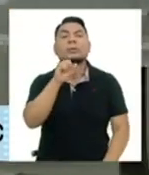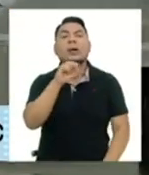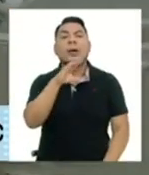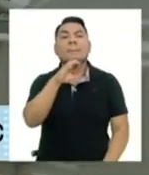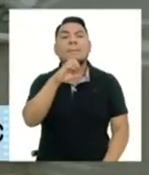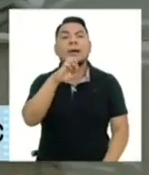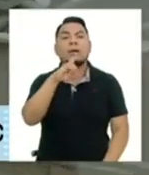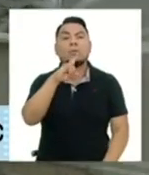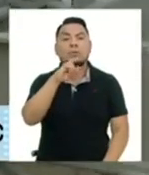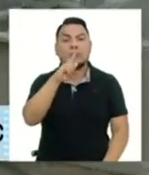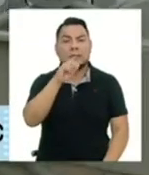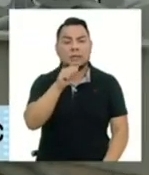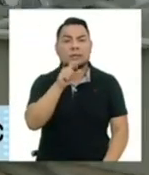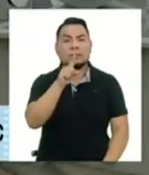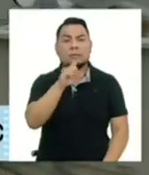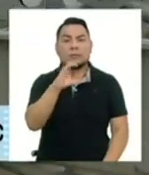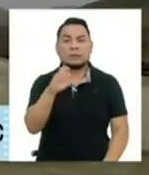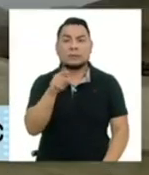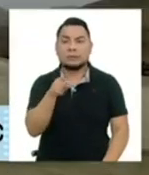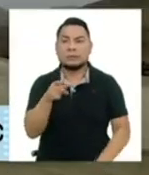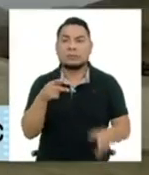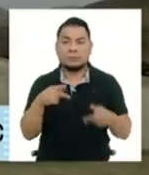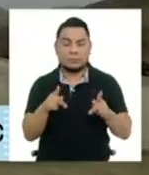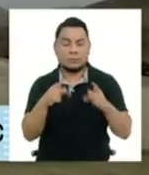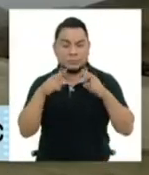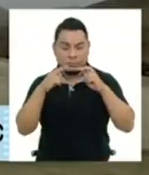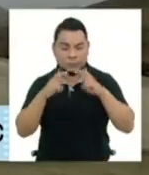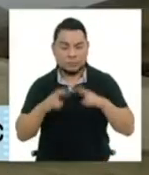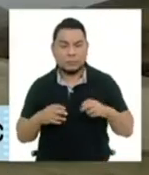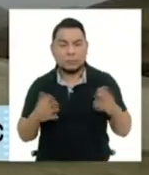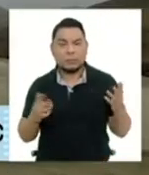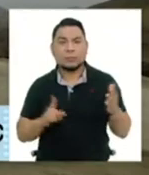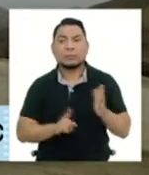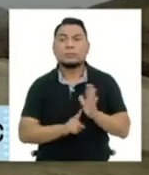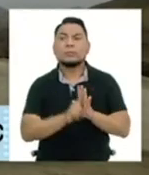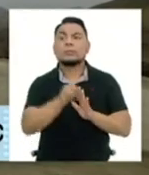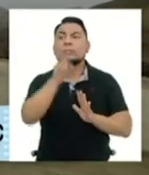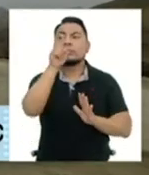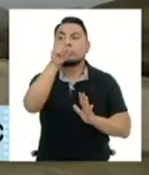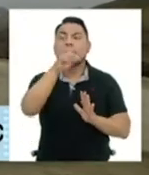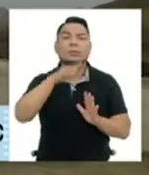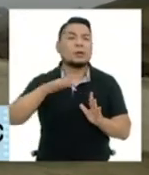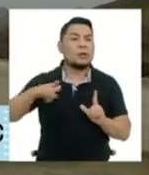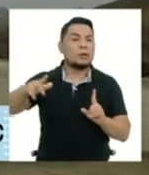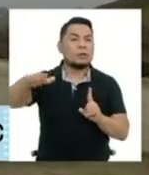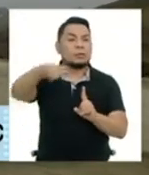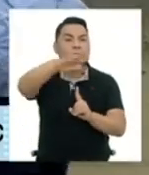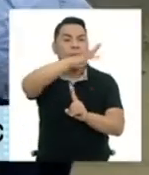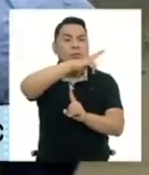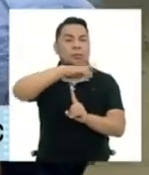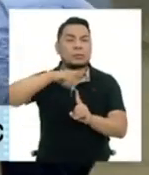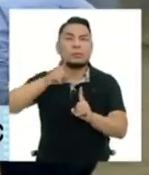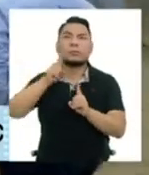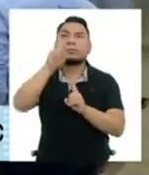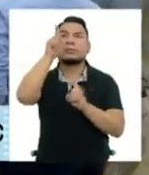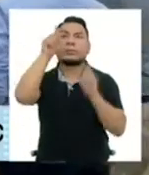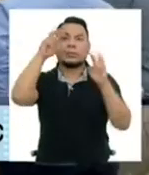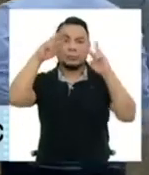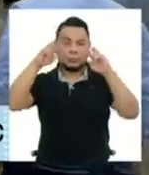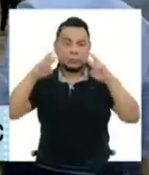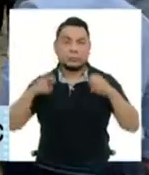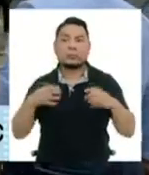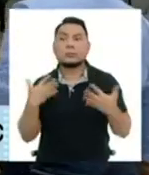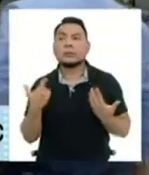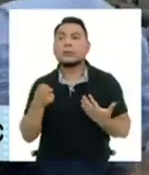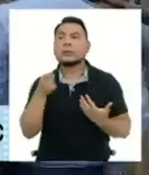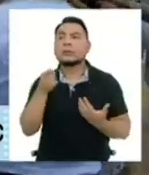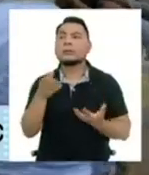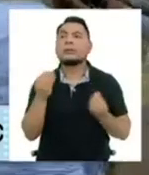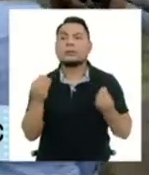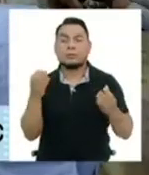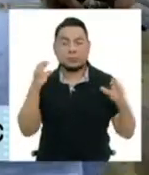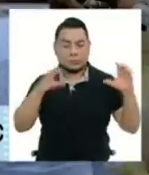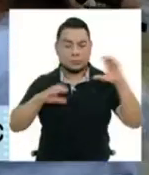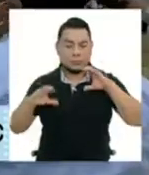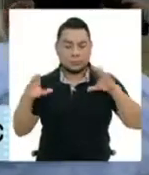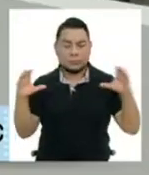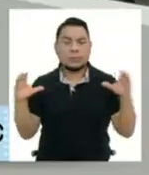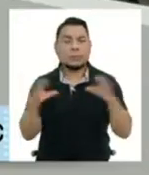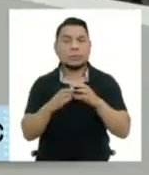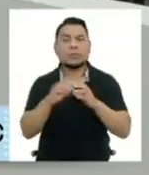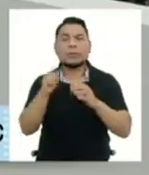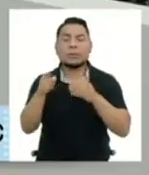cuya plataforma permitirá el estudio de los fenómenos que ocurren en la atmósfera. El evento se realizó en la base científica de